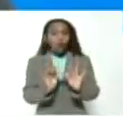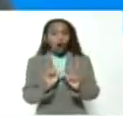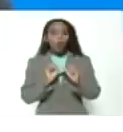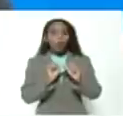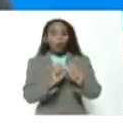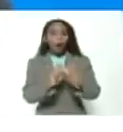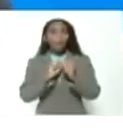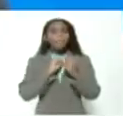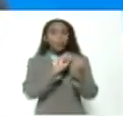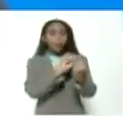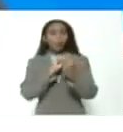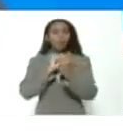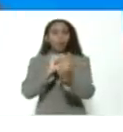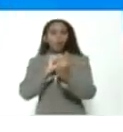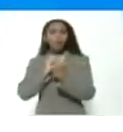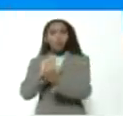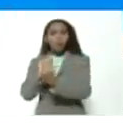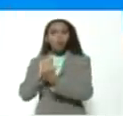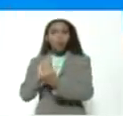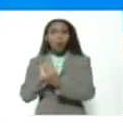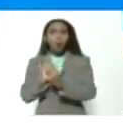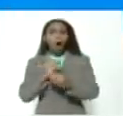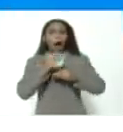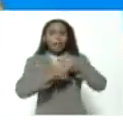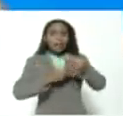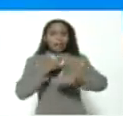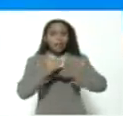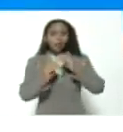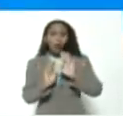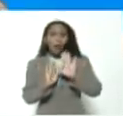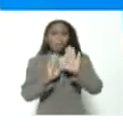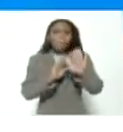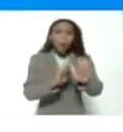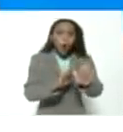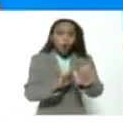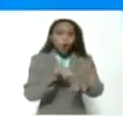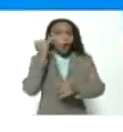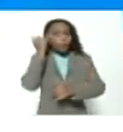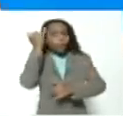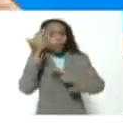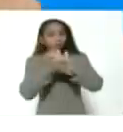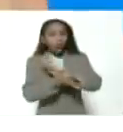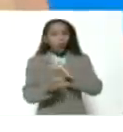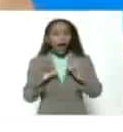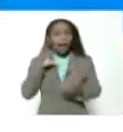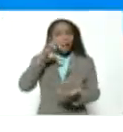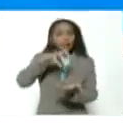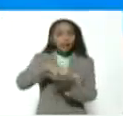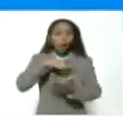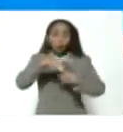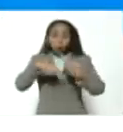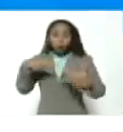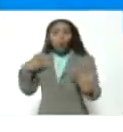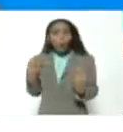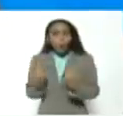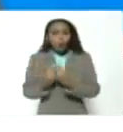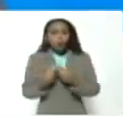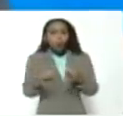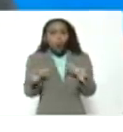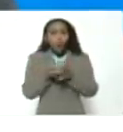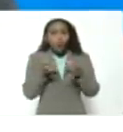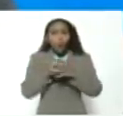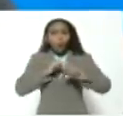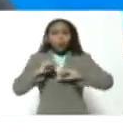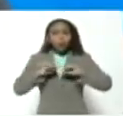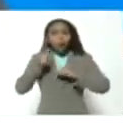discutiendo, dialogando, debatiendo, generando aporte, encontrando al Estado, a la revolución, con nuestros movimientos, con el